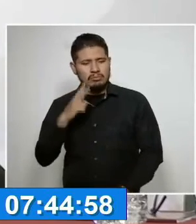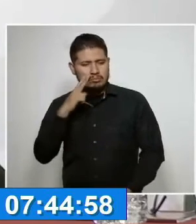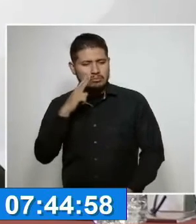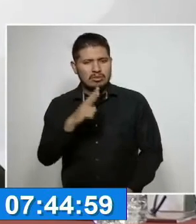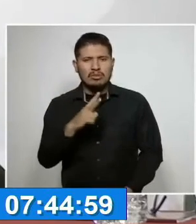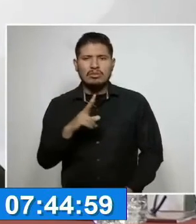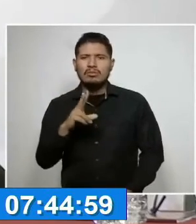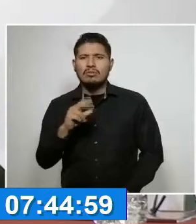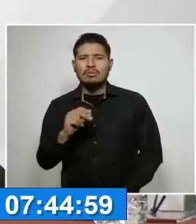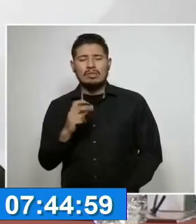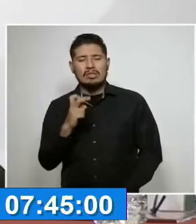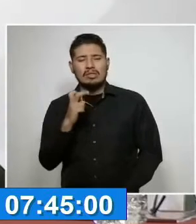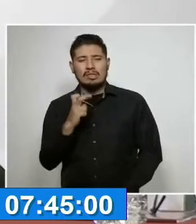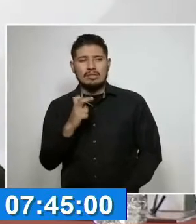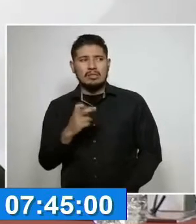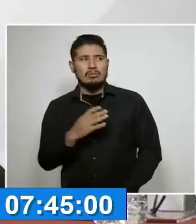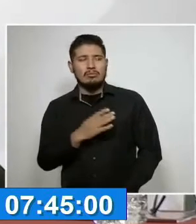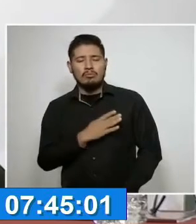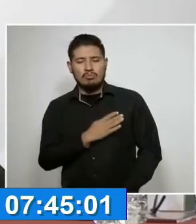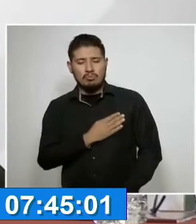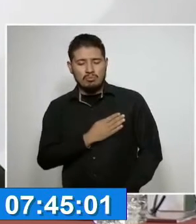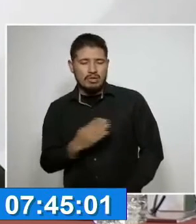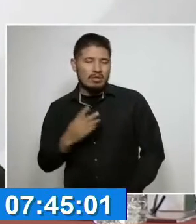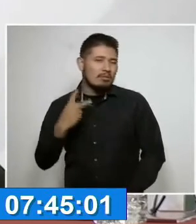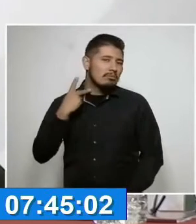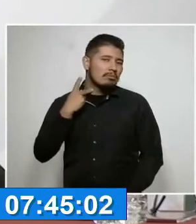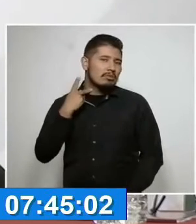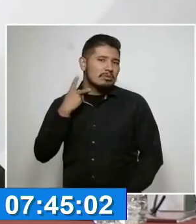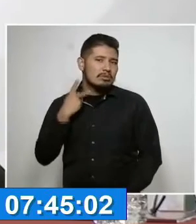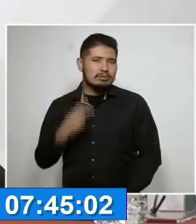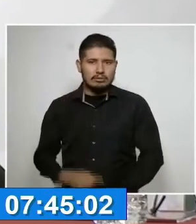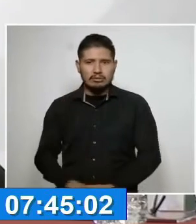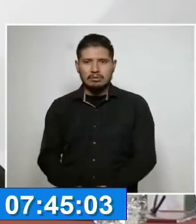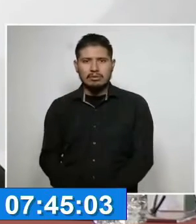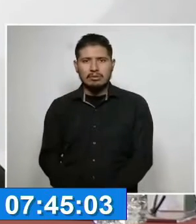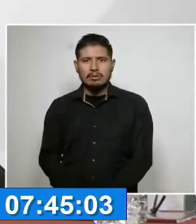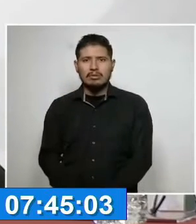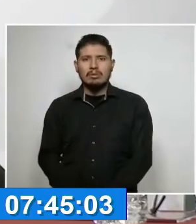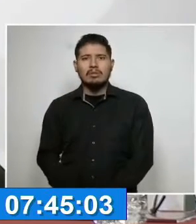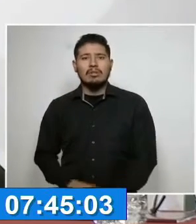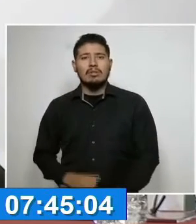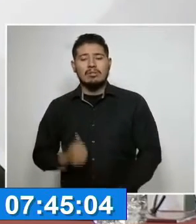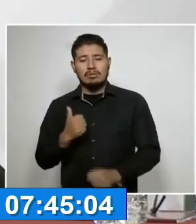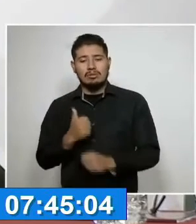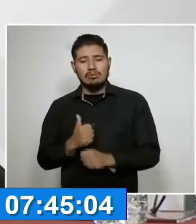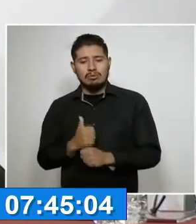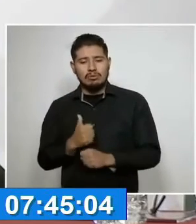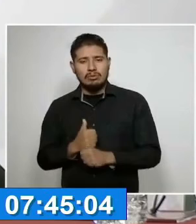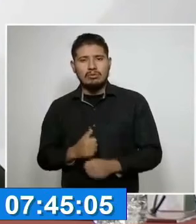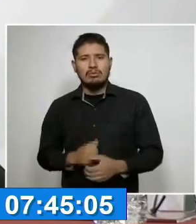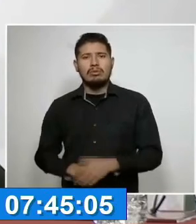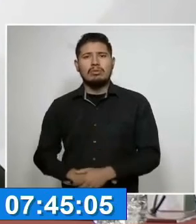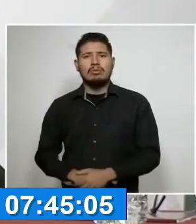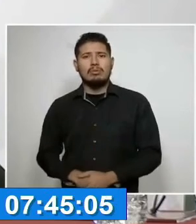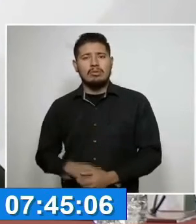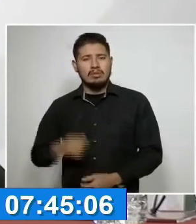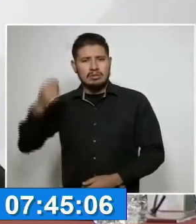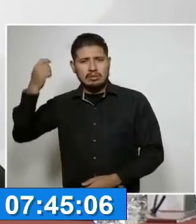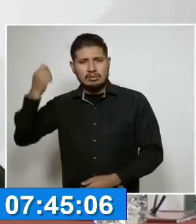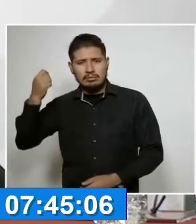Si no fuera por esta buena política, la de los abuelitos, la de las